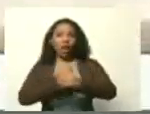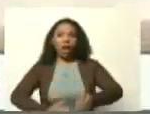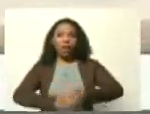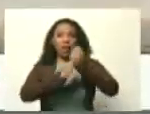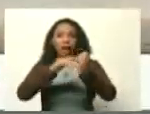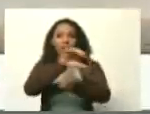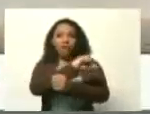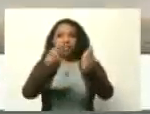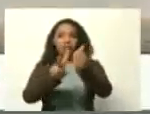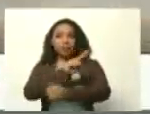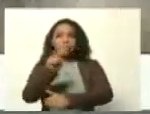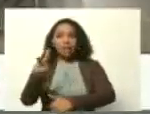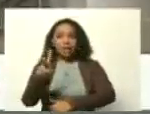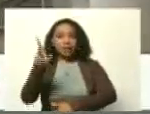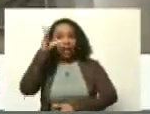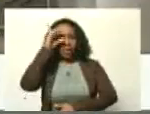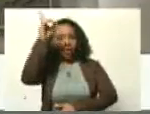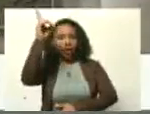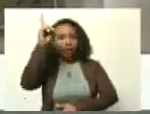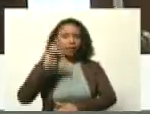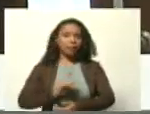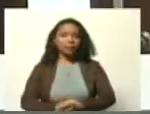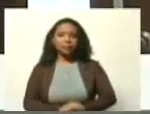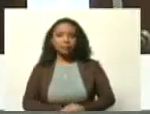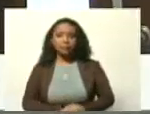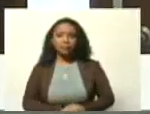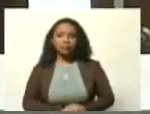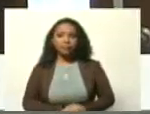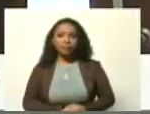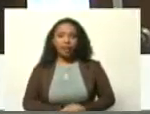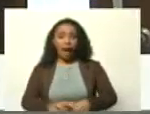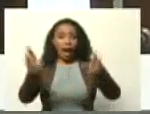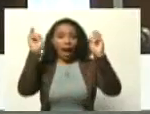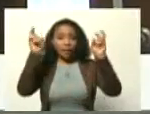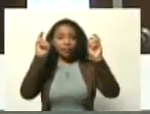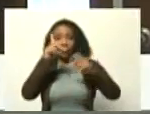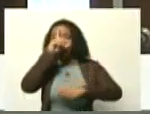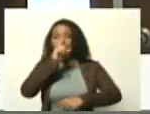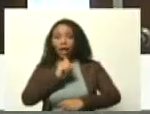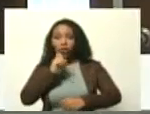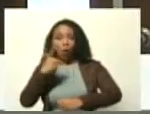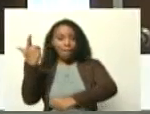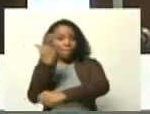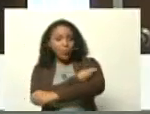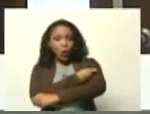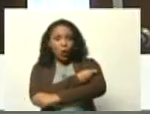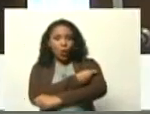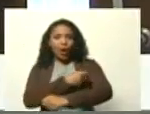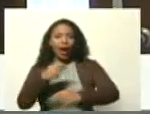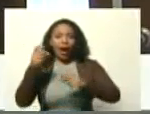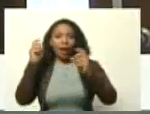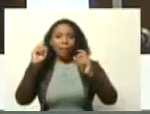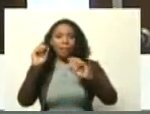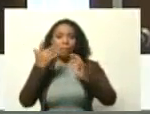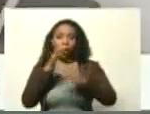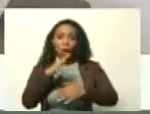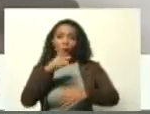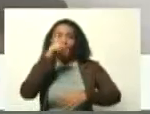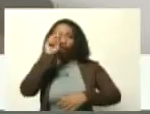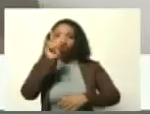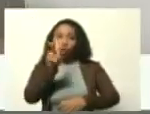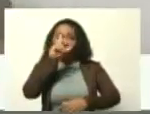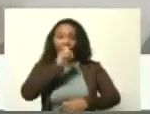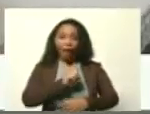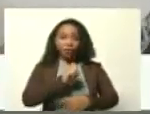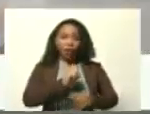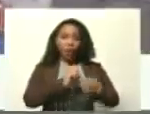la vicepresidenta ejecutiva de la República. El rango de edad para la aplicación de la vacuna comprende entre los 2 y